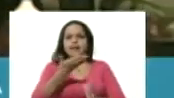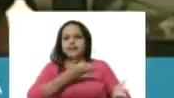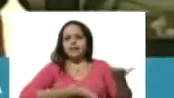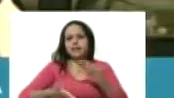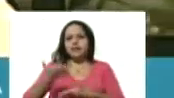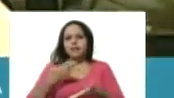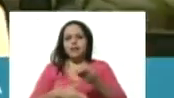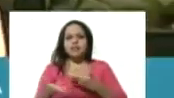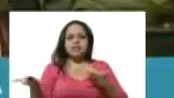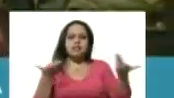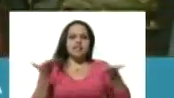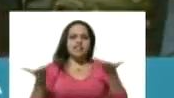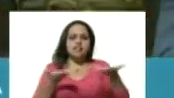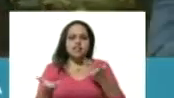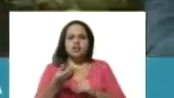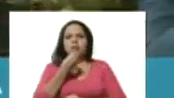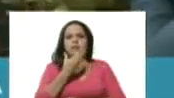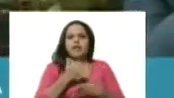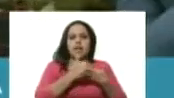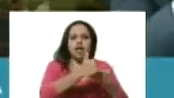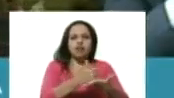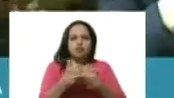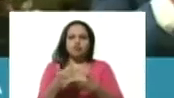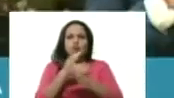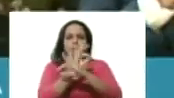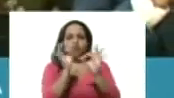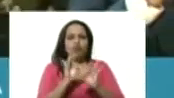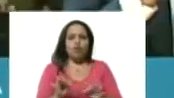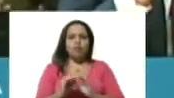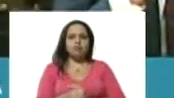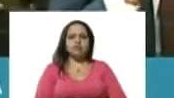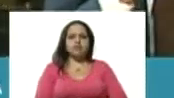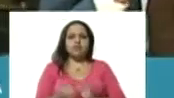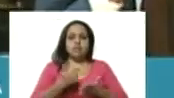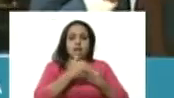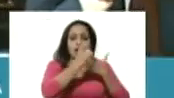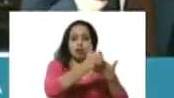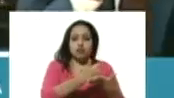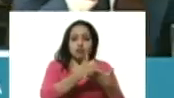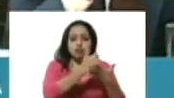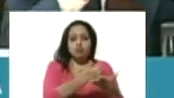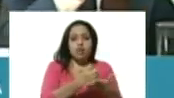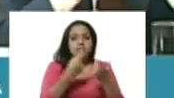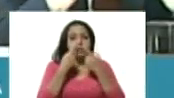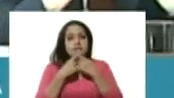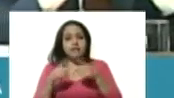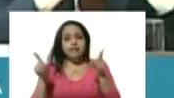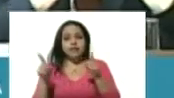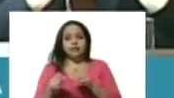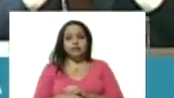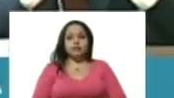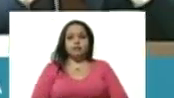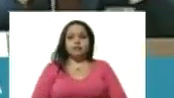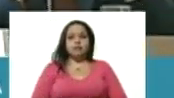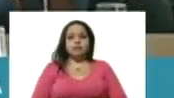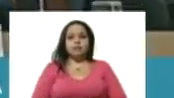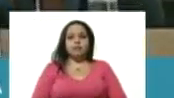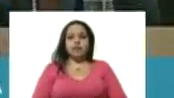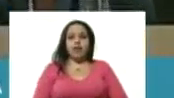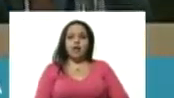bienes y servicios con otros mecanismos de compensación alternativos a la